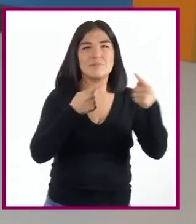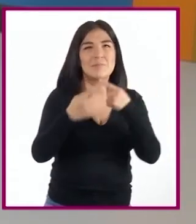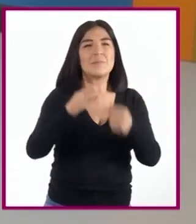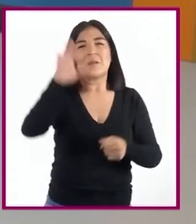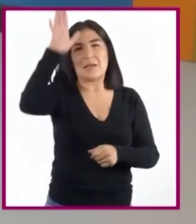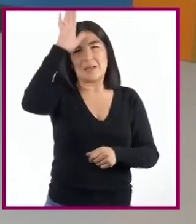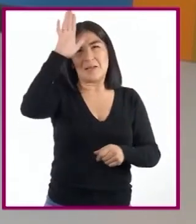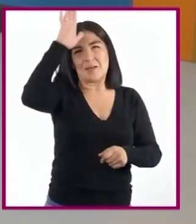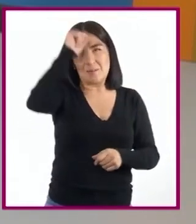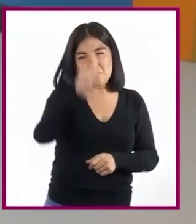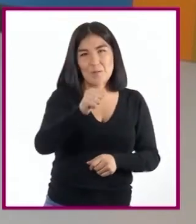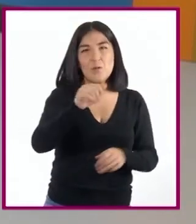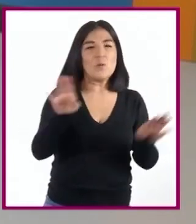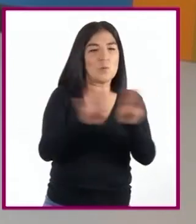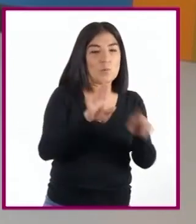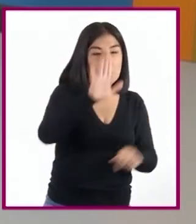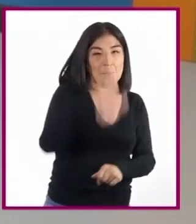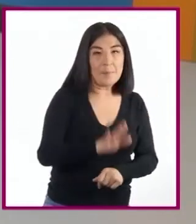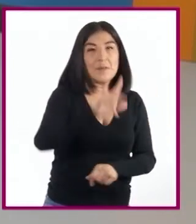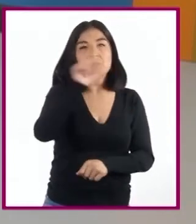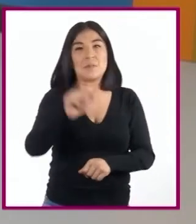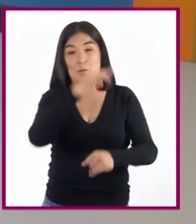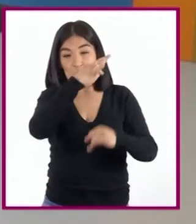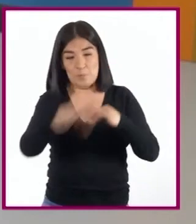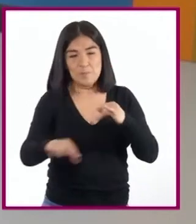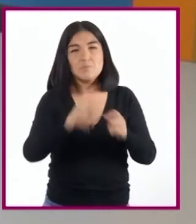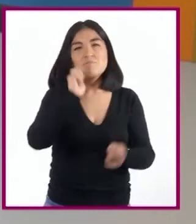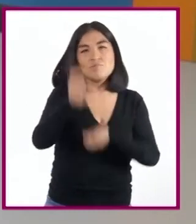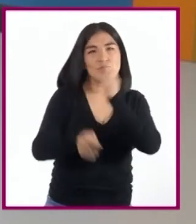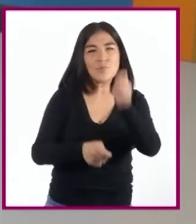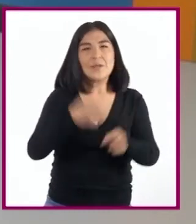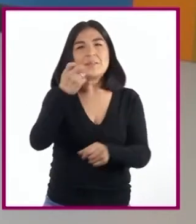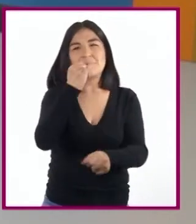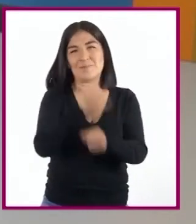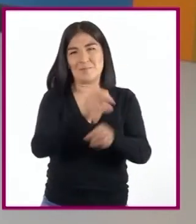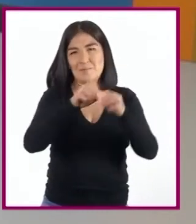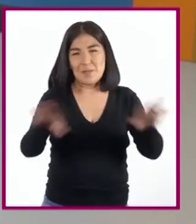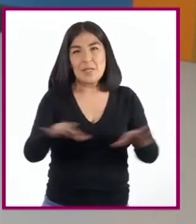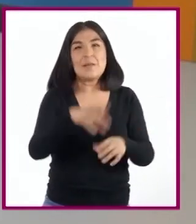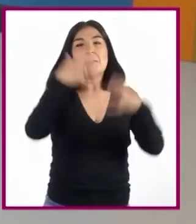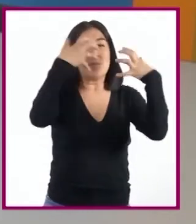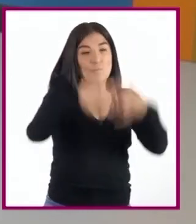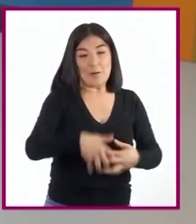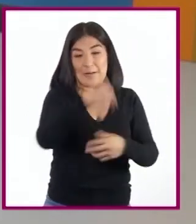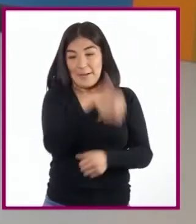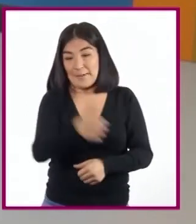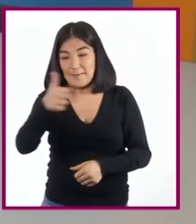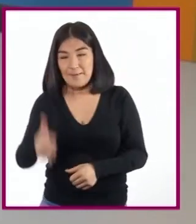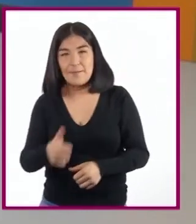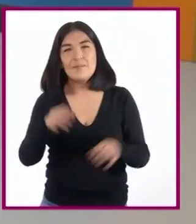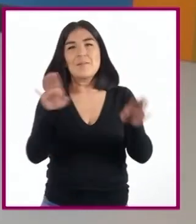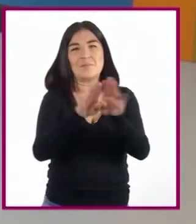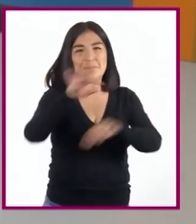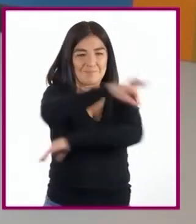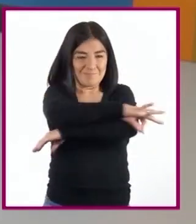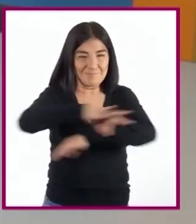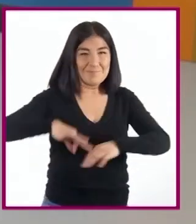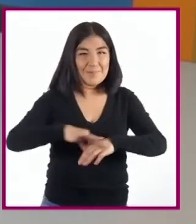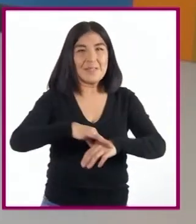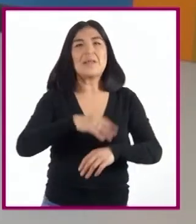al final interpretar los resultados que obtengamos en función de lo que cada uno de los objetos geométricos que